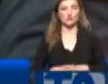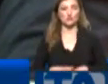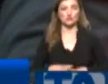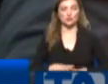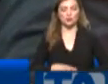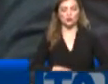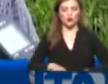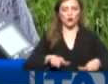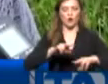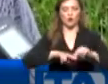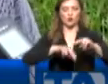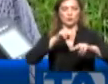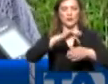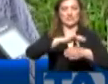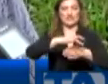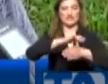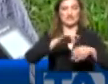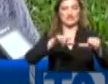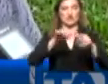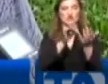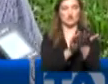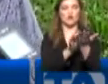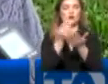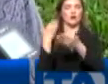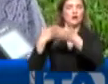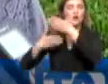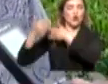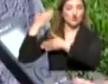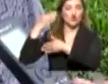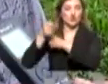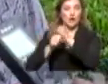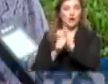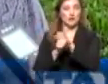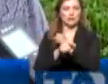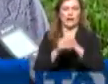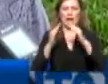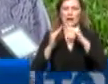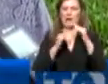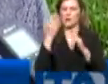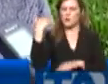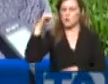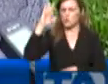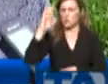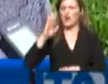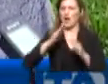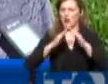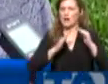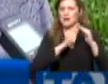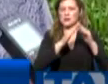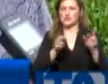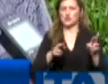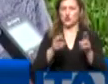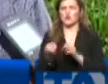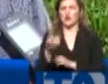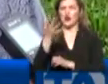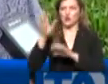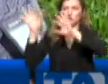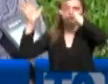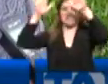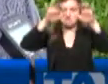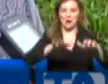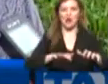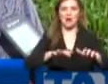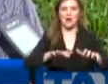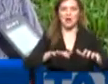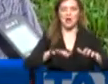en zona de riesgo. Porque aquí ya hace años atrás ya fue sepultada una comunidad de Río Blanco mismo. Y